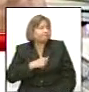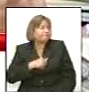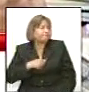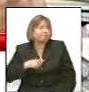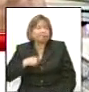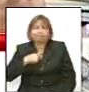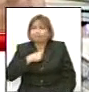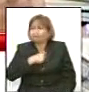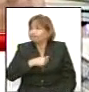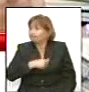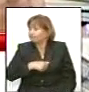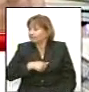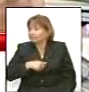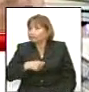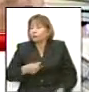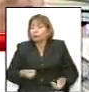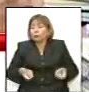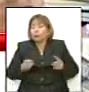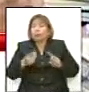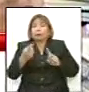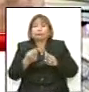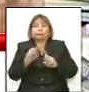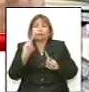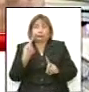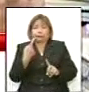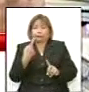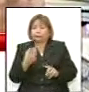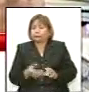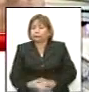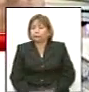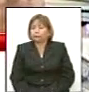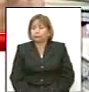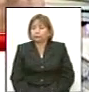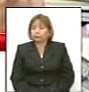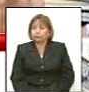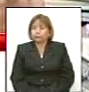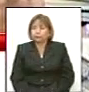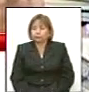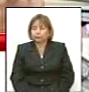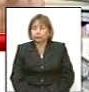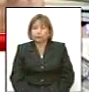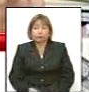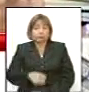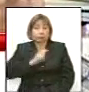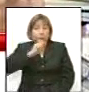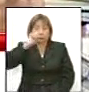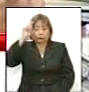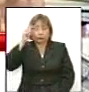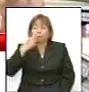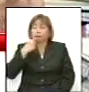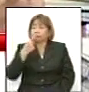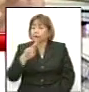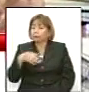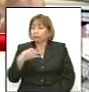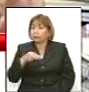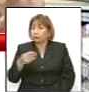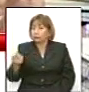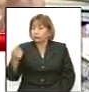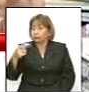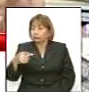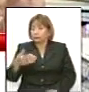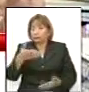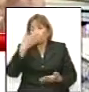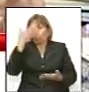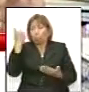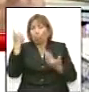Cuando debería ser lo primero. Lumbes, como siempre vengo recalcando,